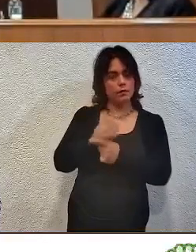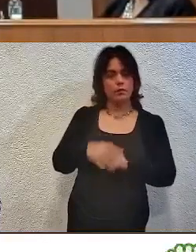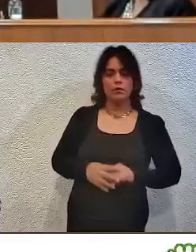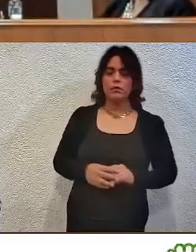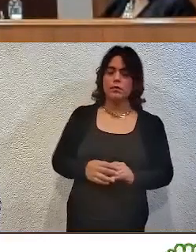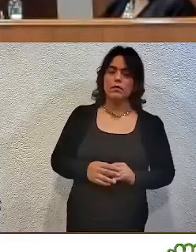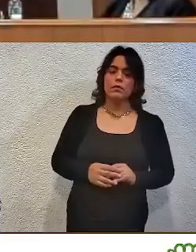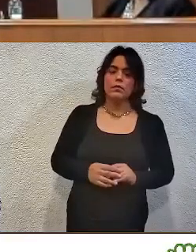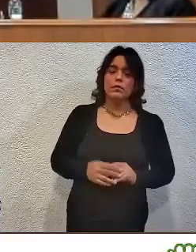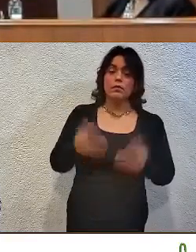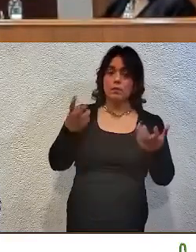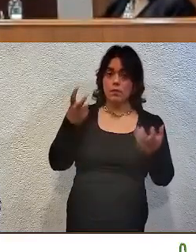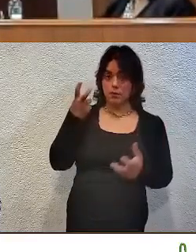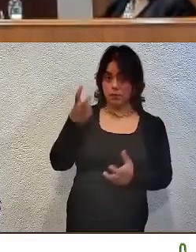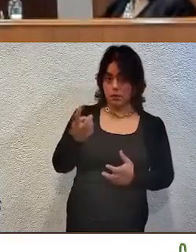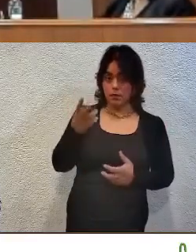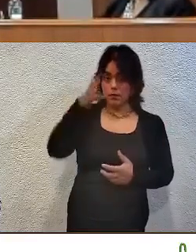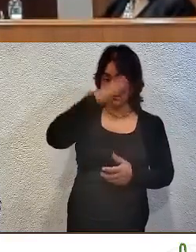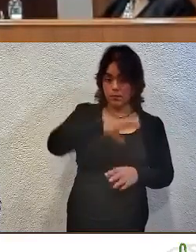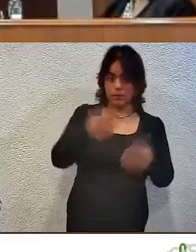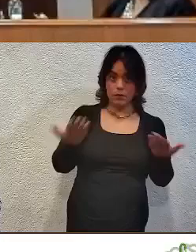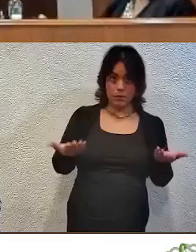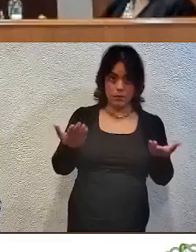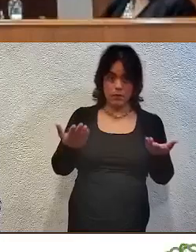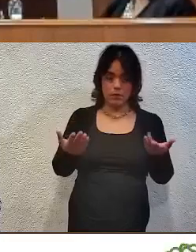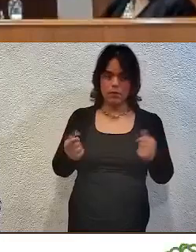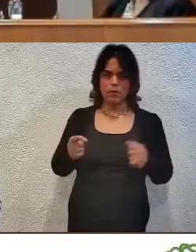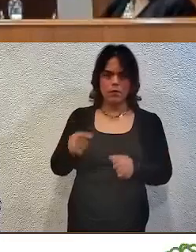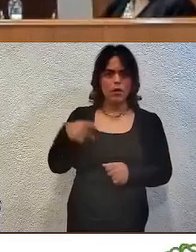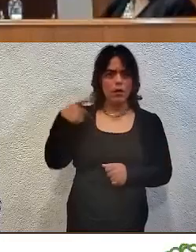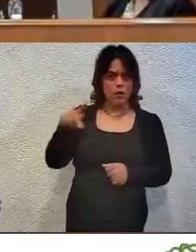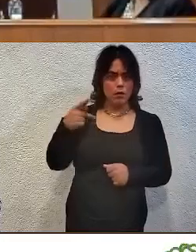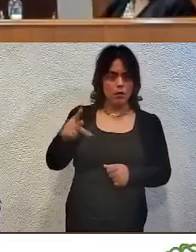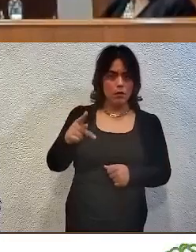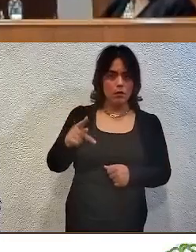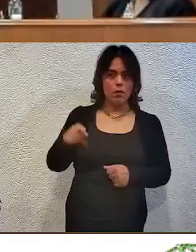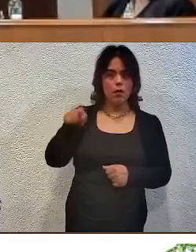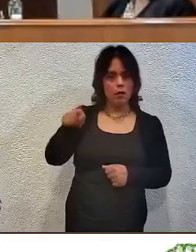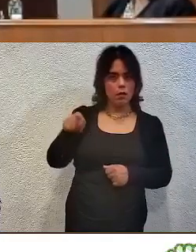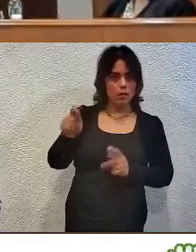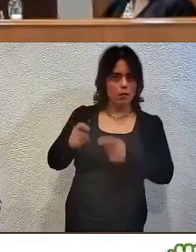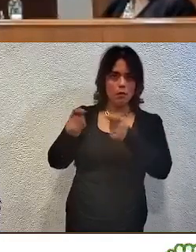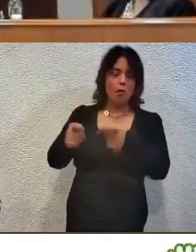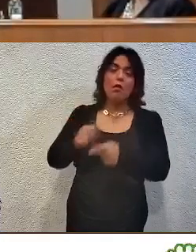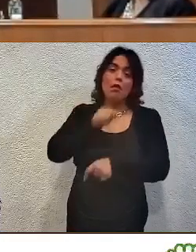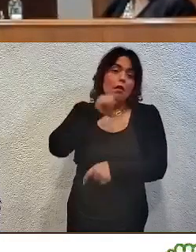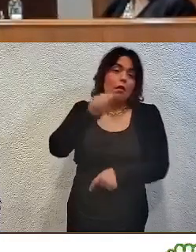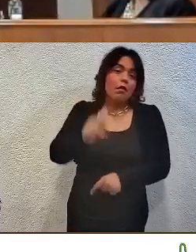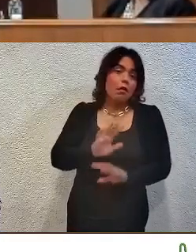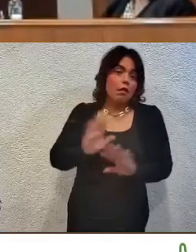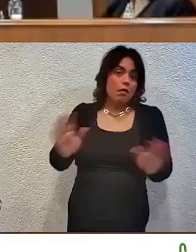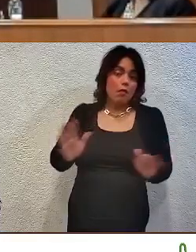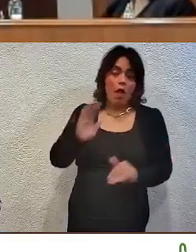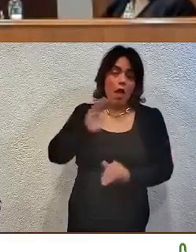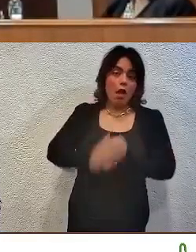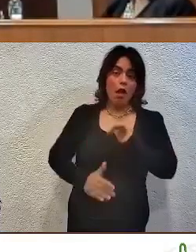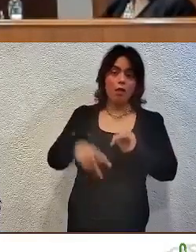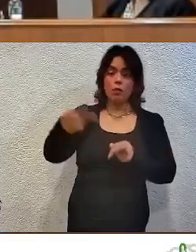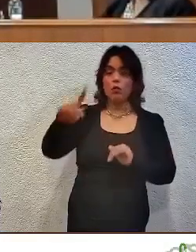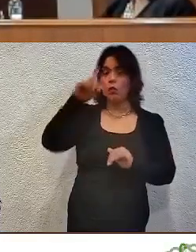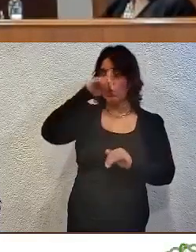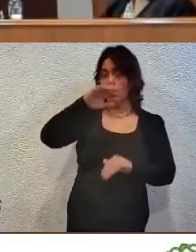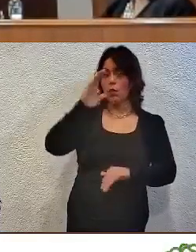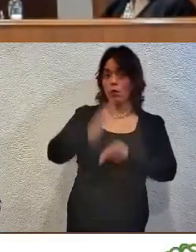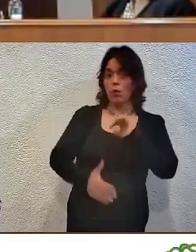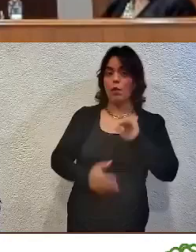resolver el referido procedimiento ya no contaba con la calidad de consejera. Por ello, se actualizaba la causal del sobreseimiento